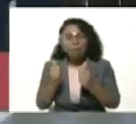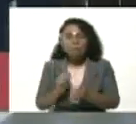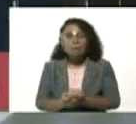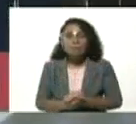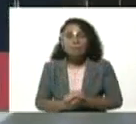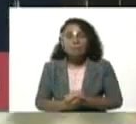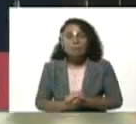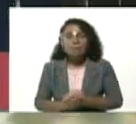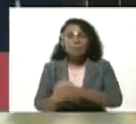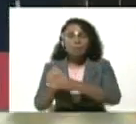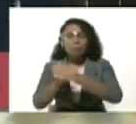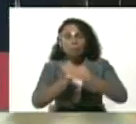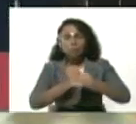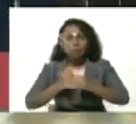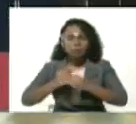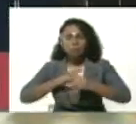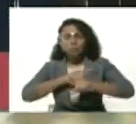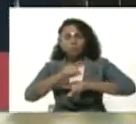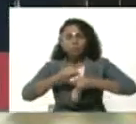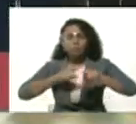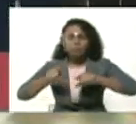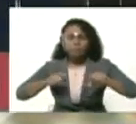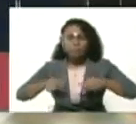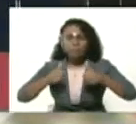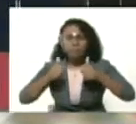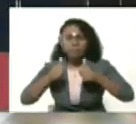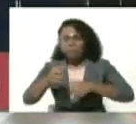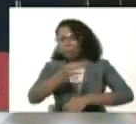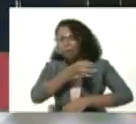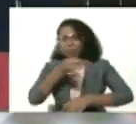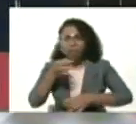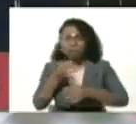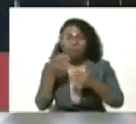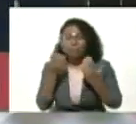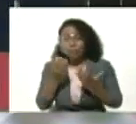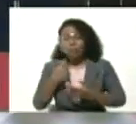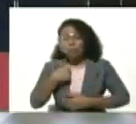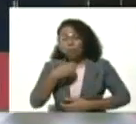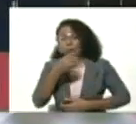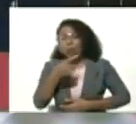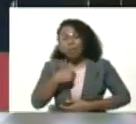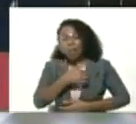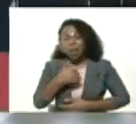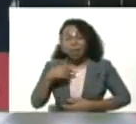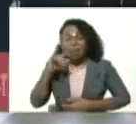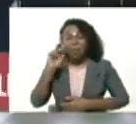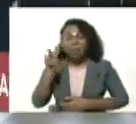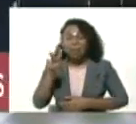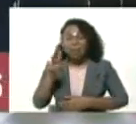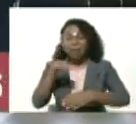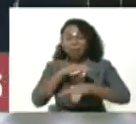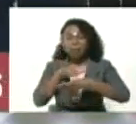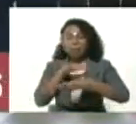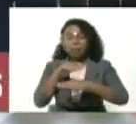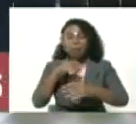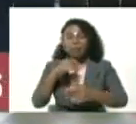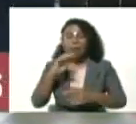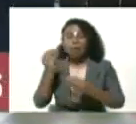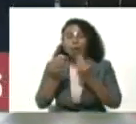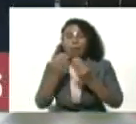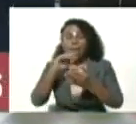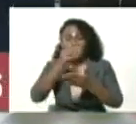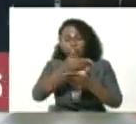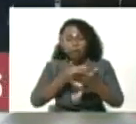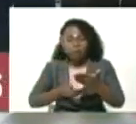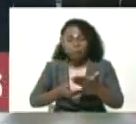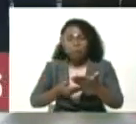y bien, bien coordinada. Efectivamente, bueno, quisiera ver el reporte de los ministros de los pasos que